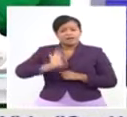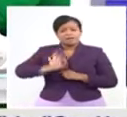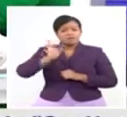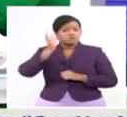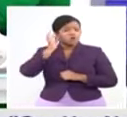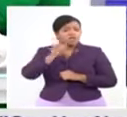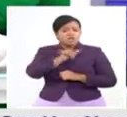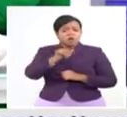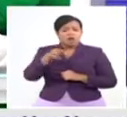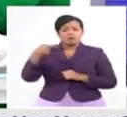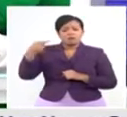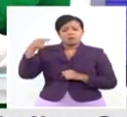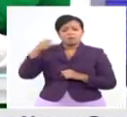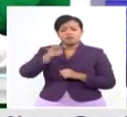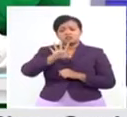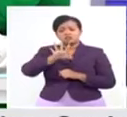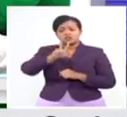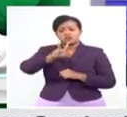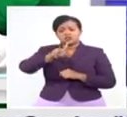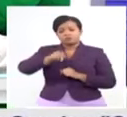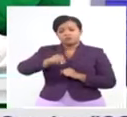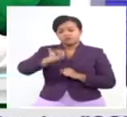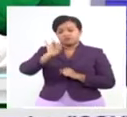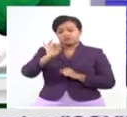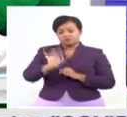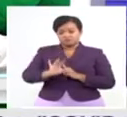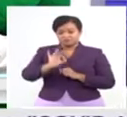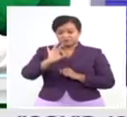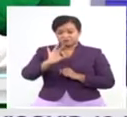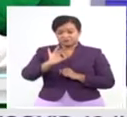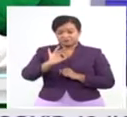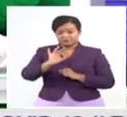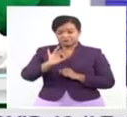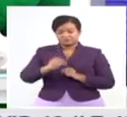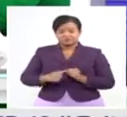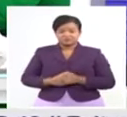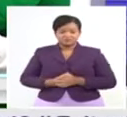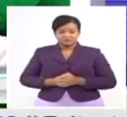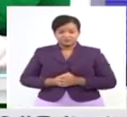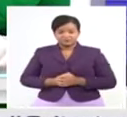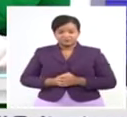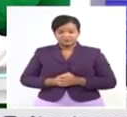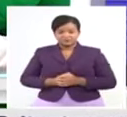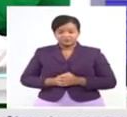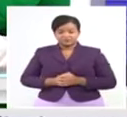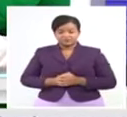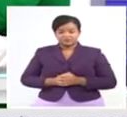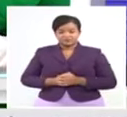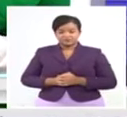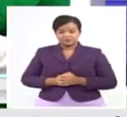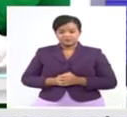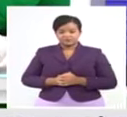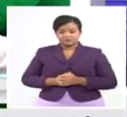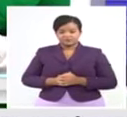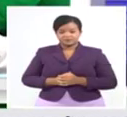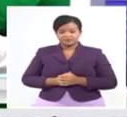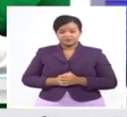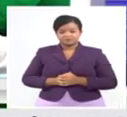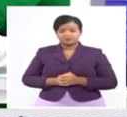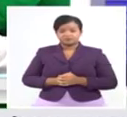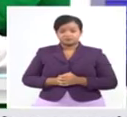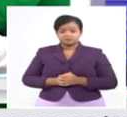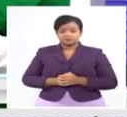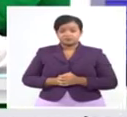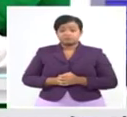anteriores, 52,7% de todos los casos diagnosticados. Ese ha sido el